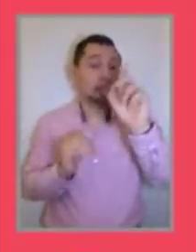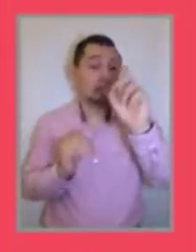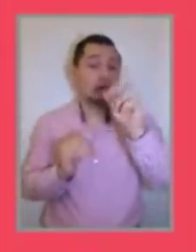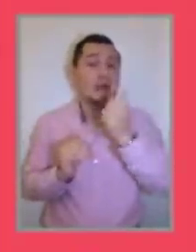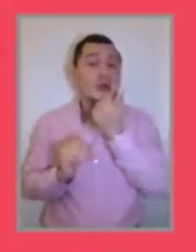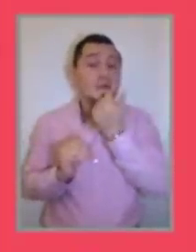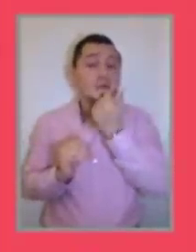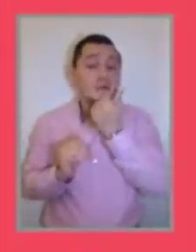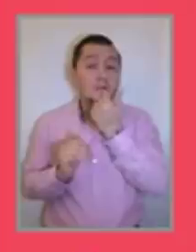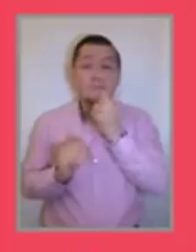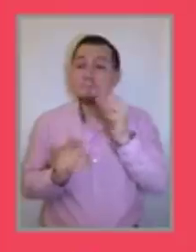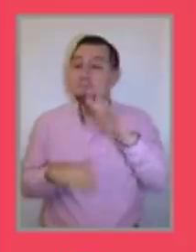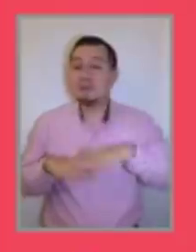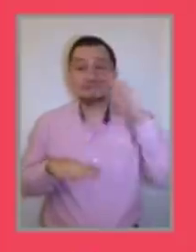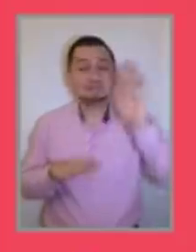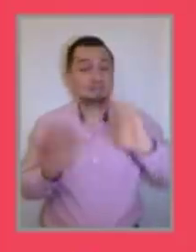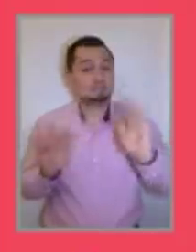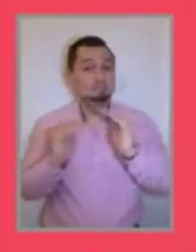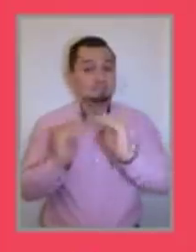alumnos máximo.